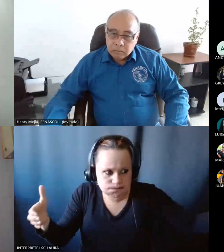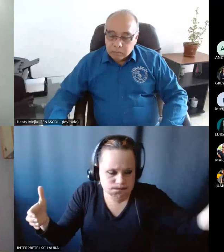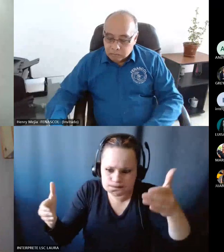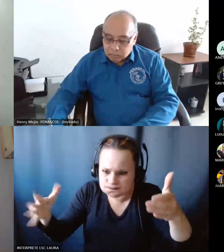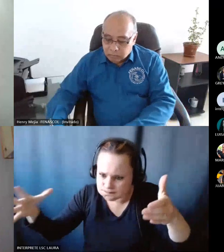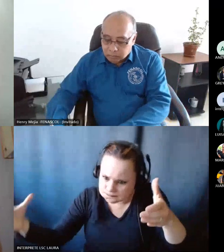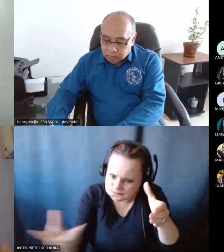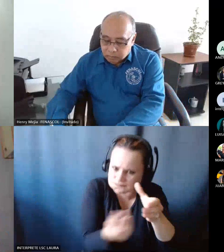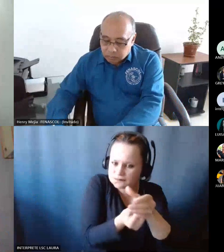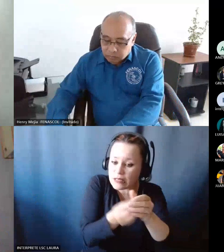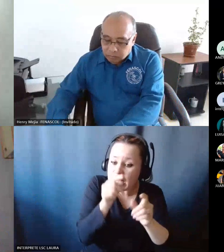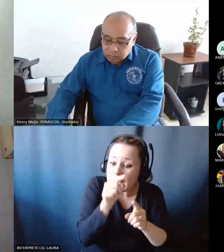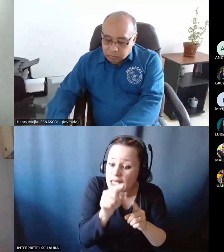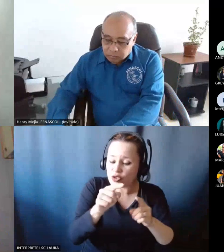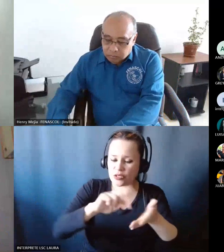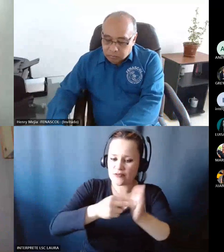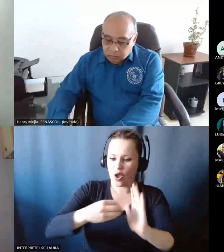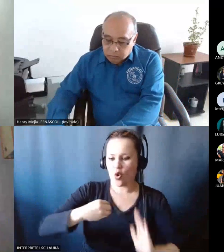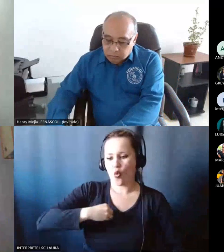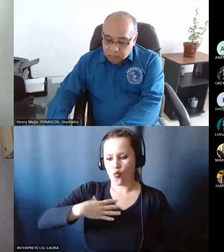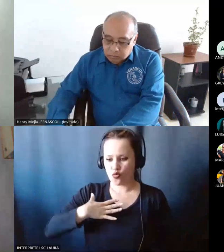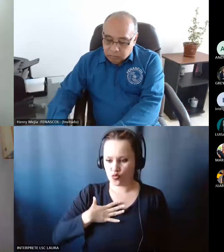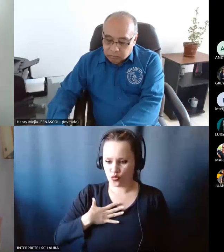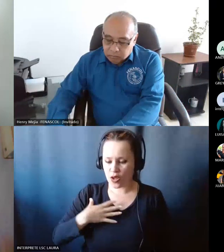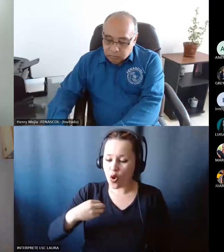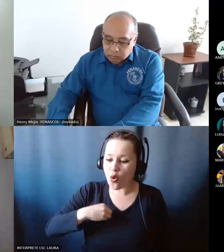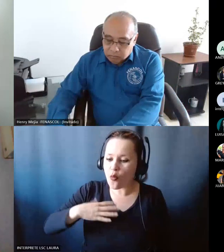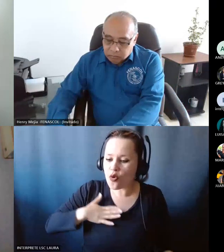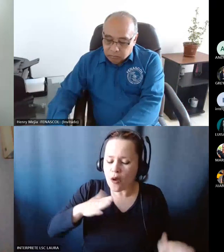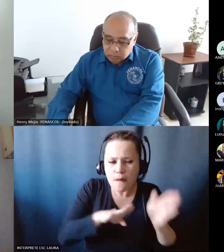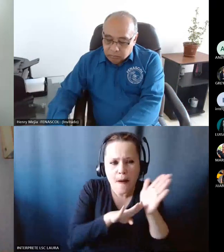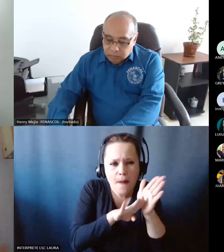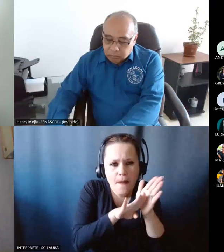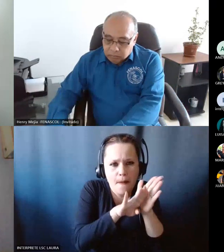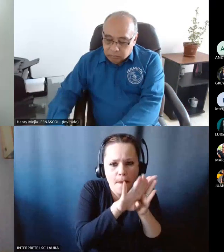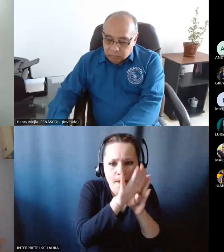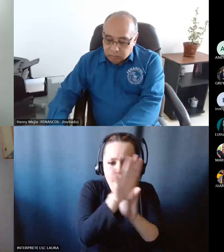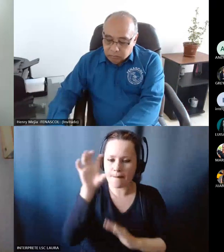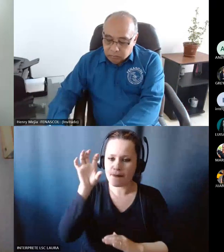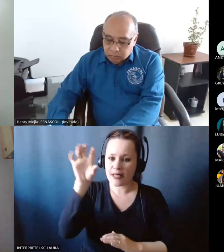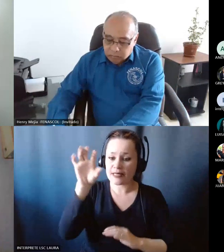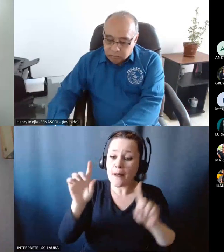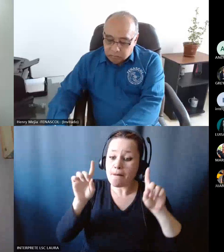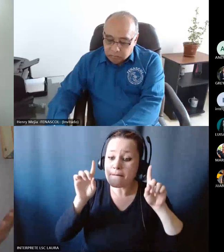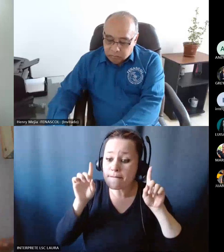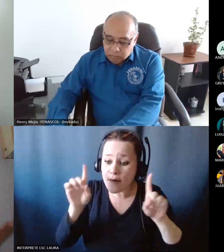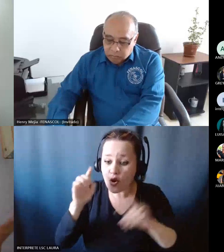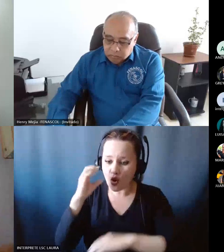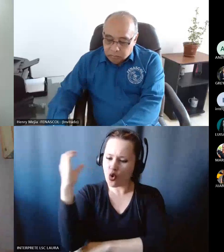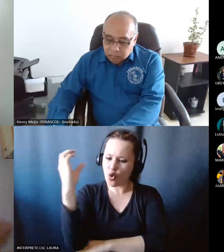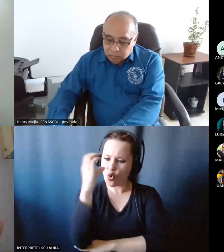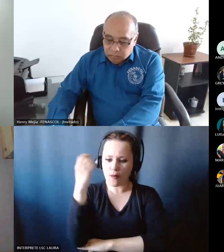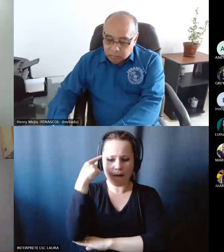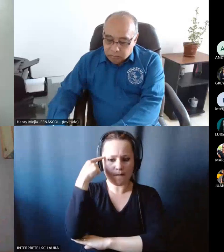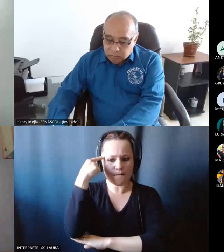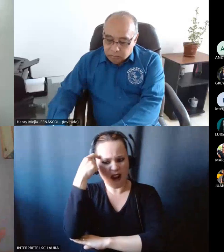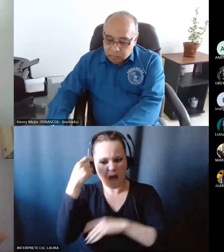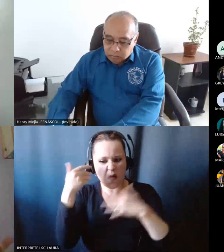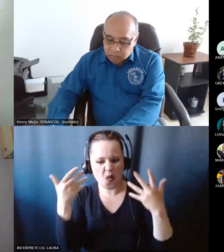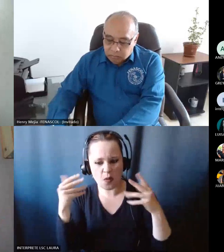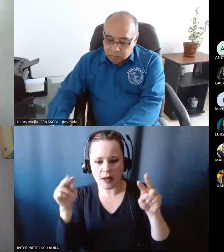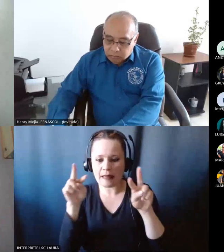también se convierte en oportunidades de desarrollo para el país pero los retos en Colombia no están solo en el